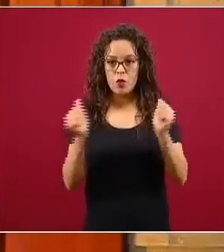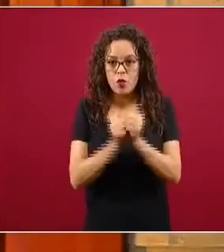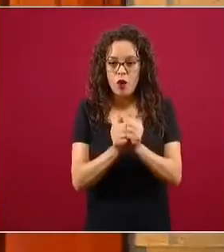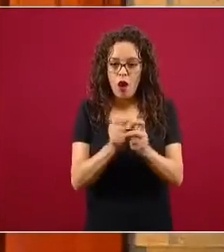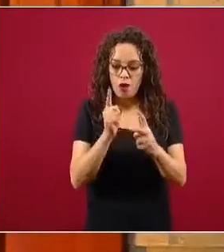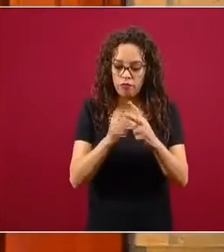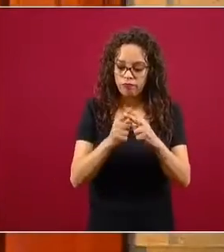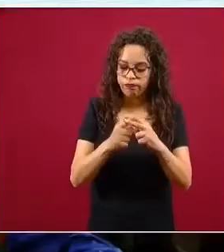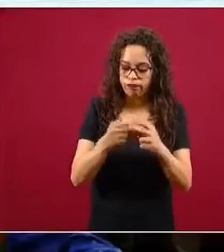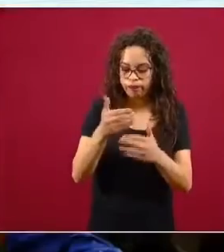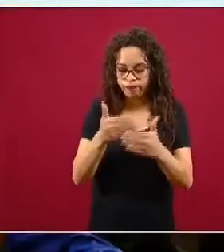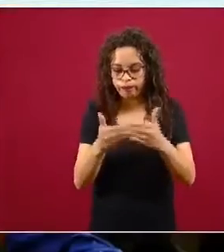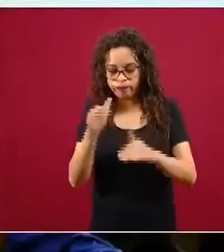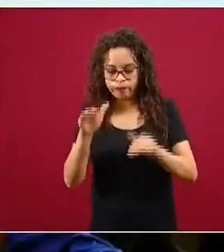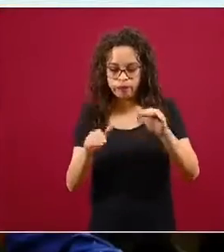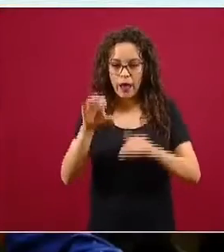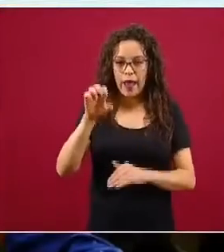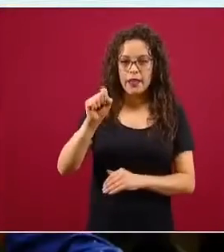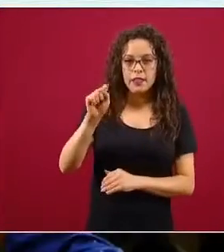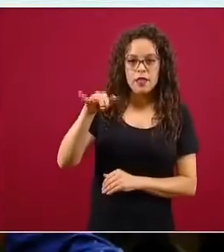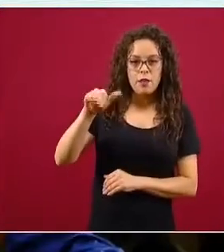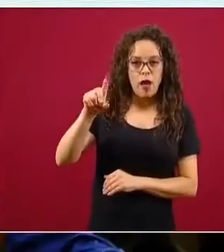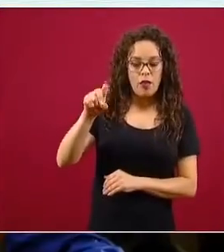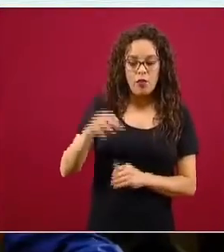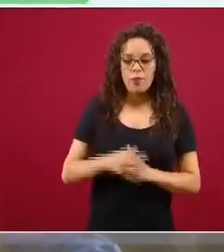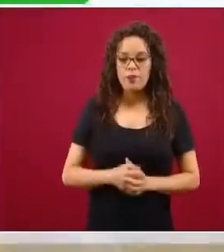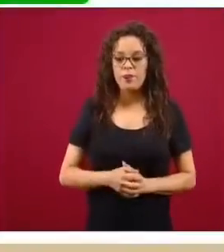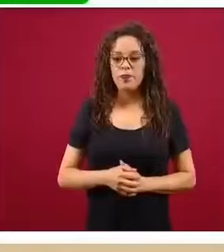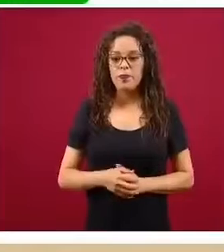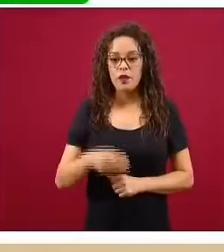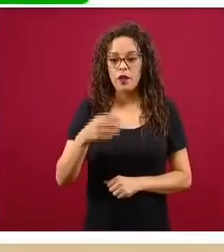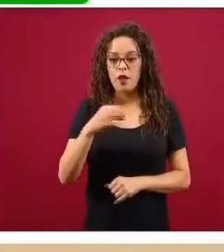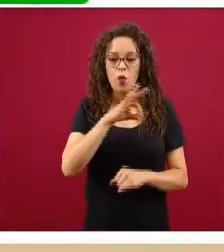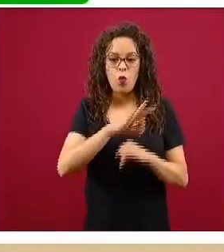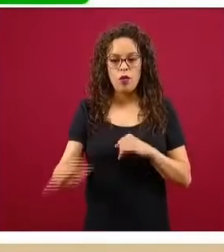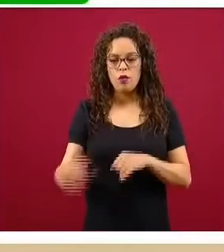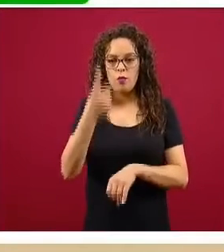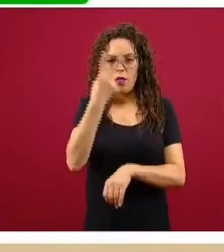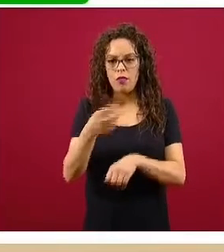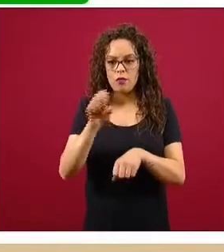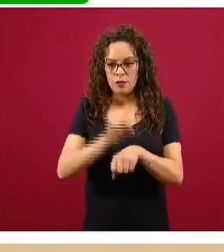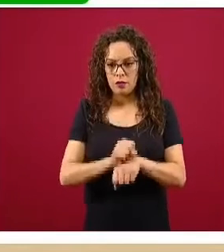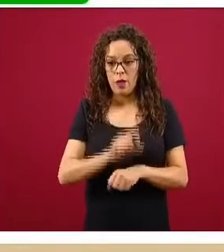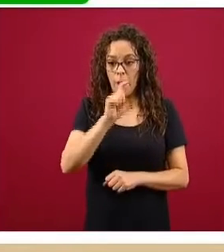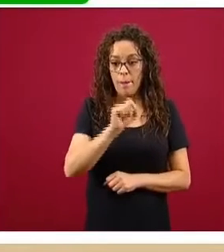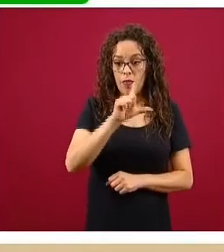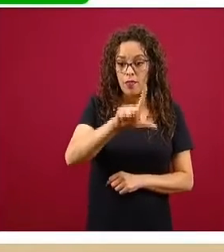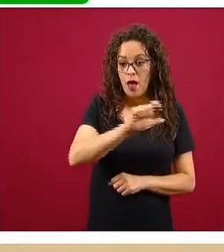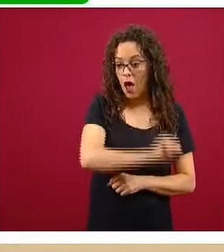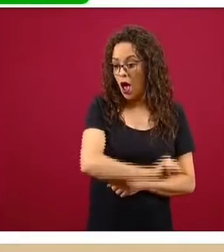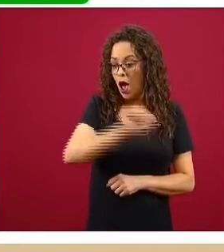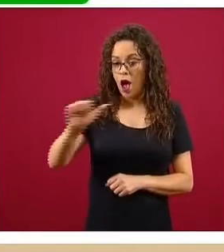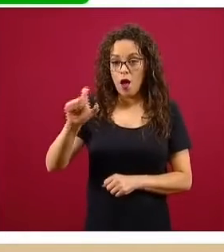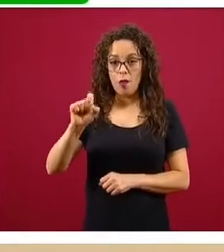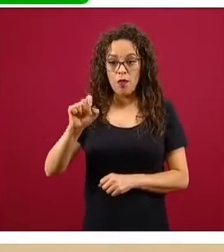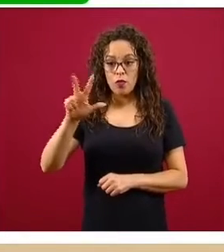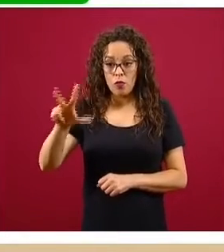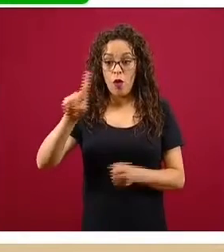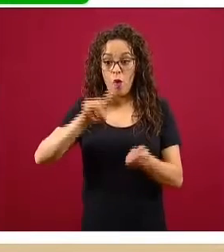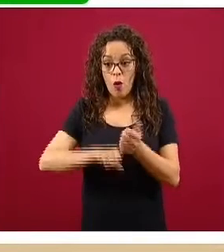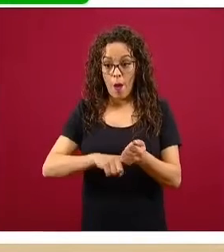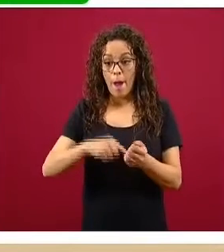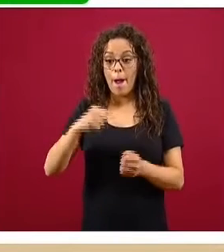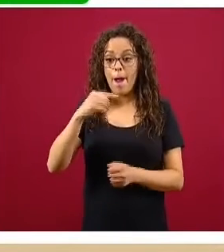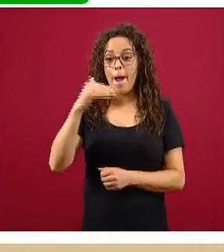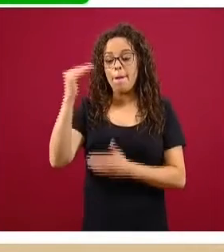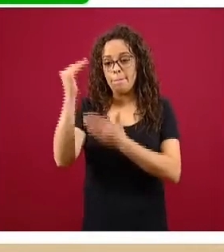todavía con una reducción en las últimas 2 semanas, es decir, de la 27 a la 28, de un menos 5%.